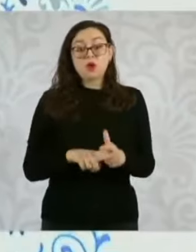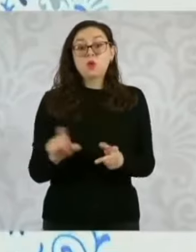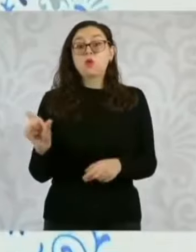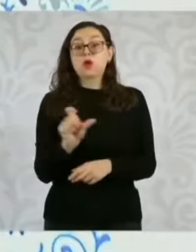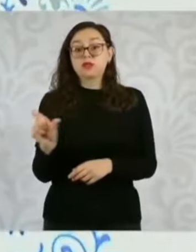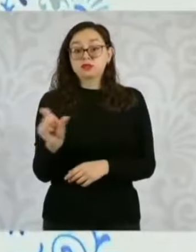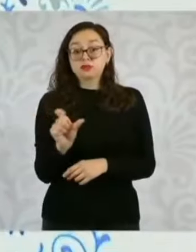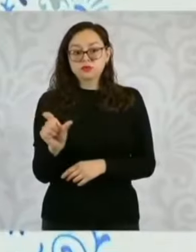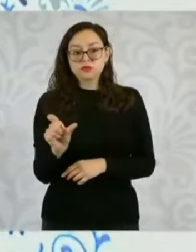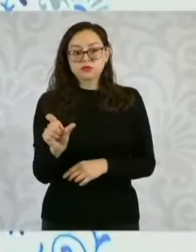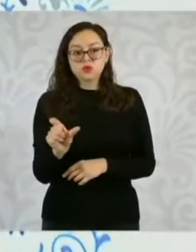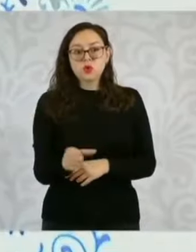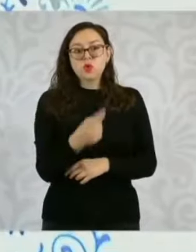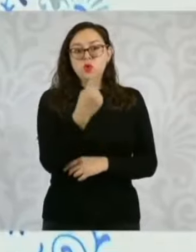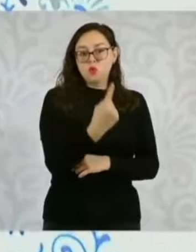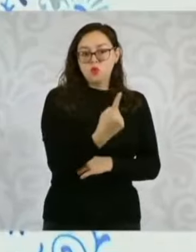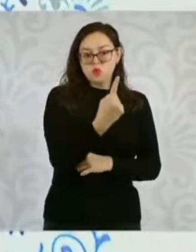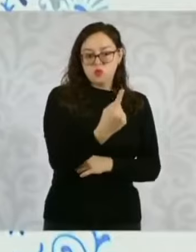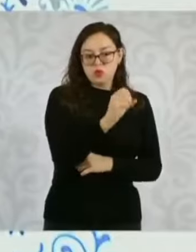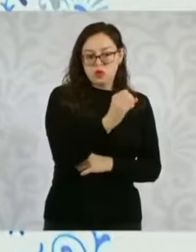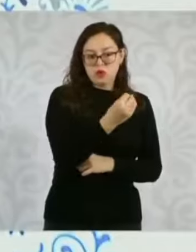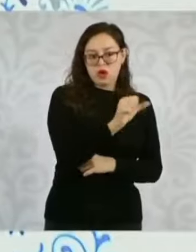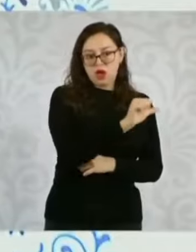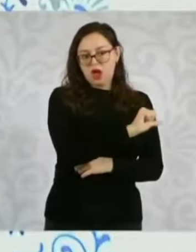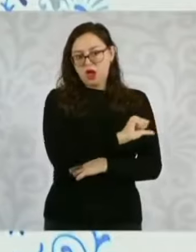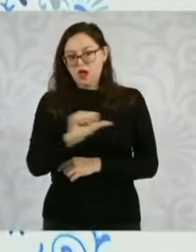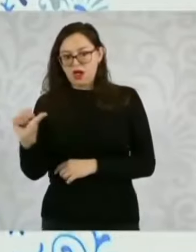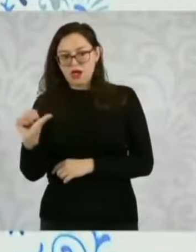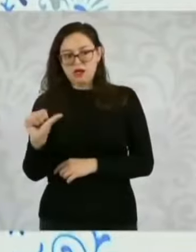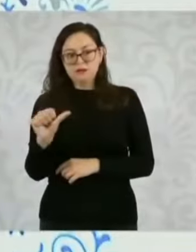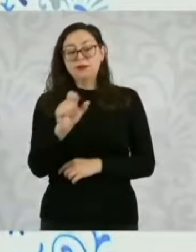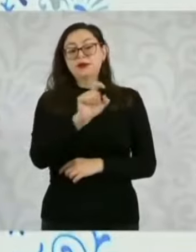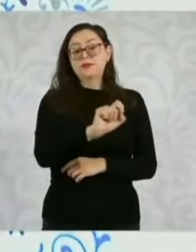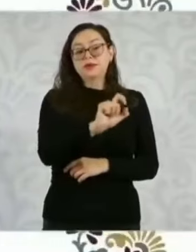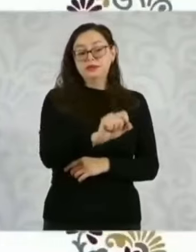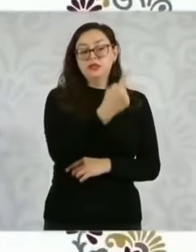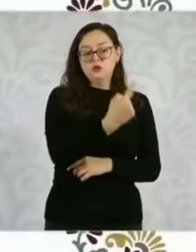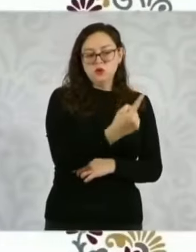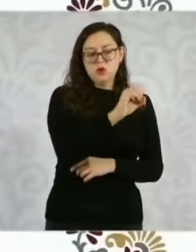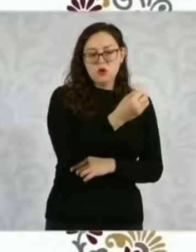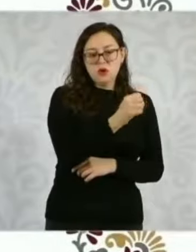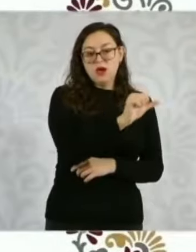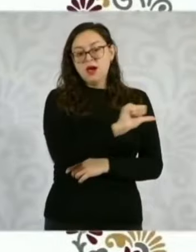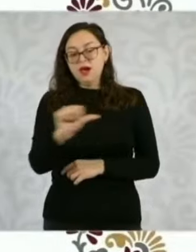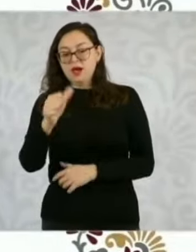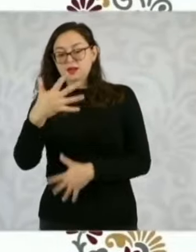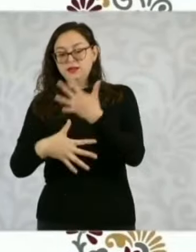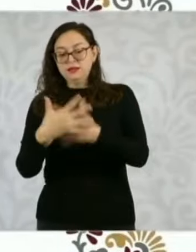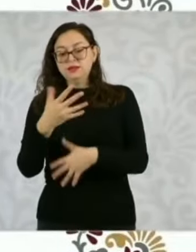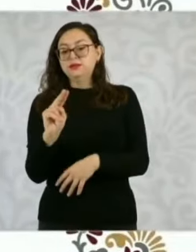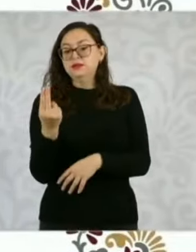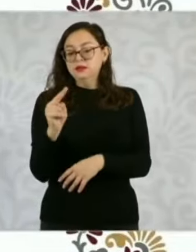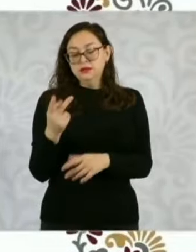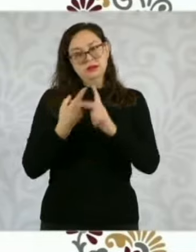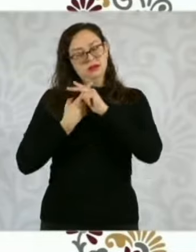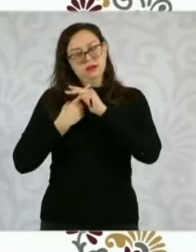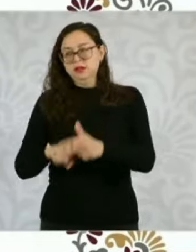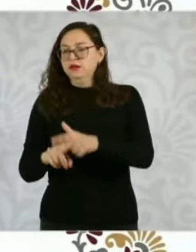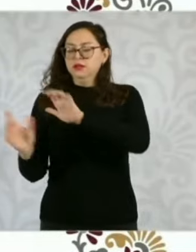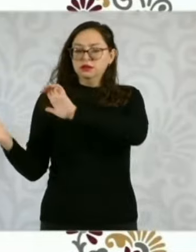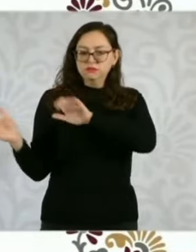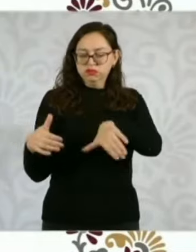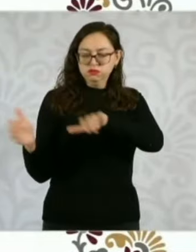21 de octubre y el 15 de noviembre, es decir, Ya en próximos días vamos a empezar a hacer